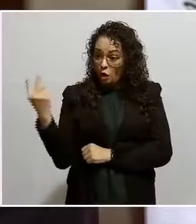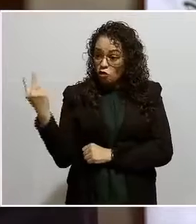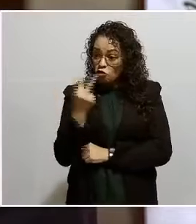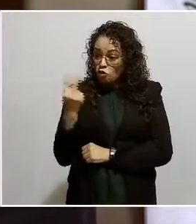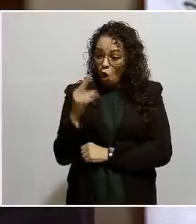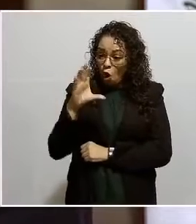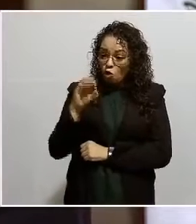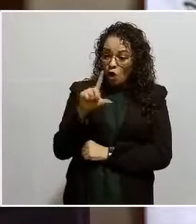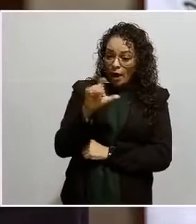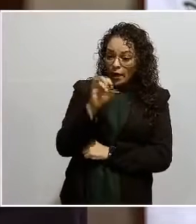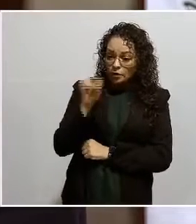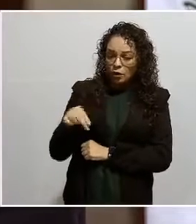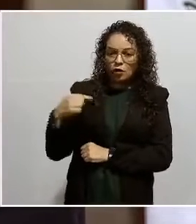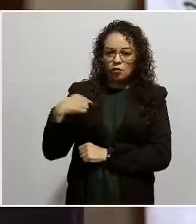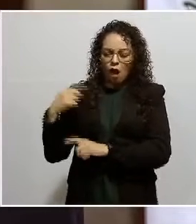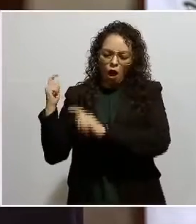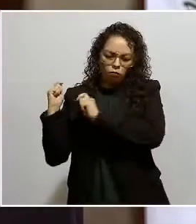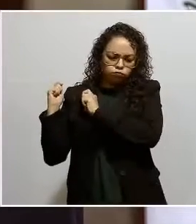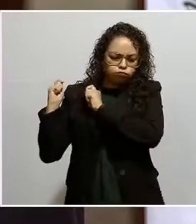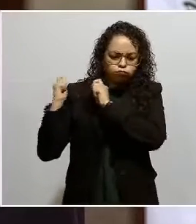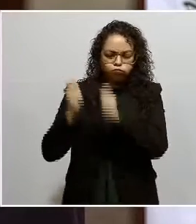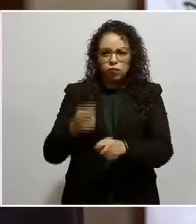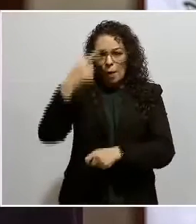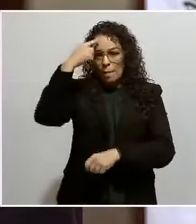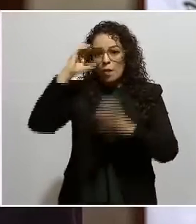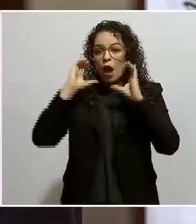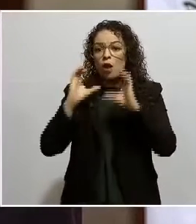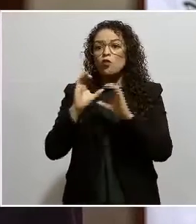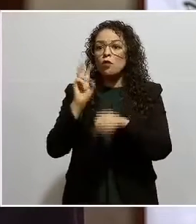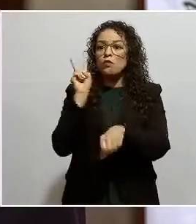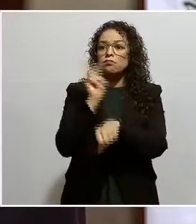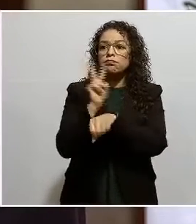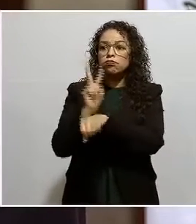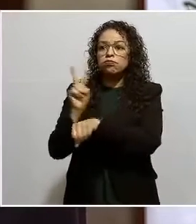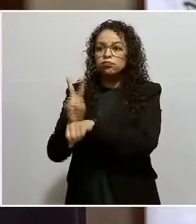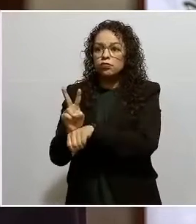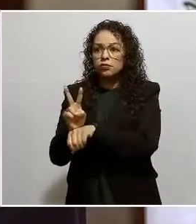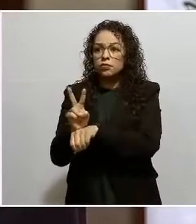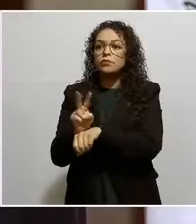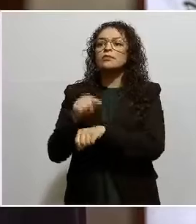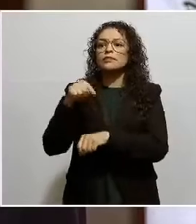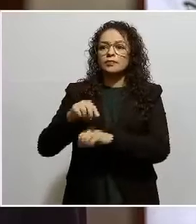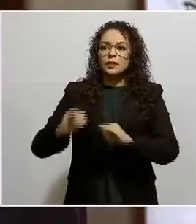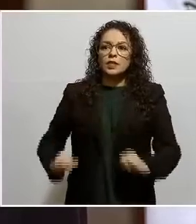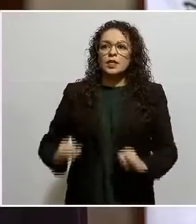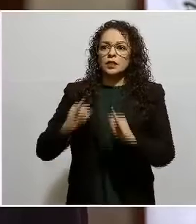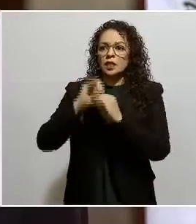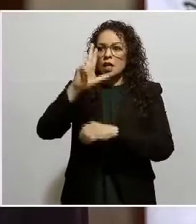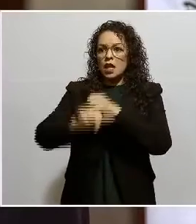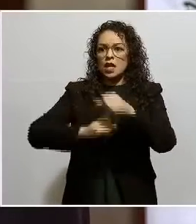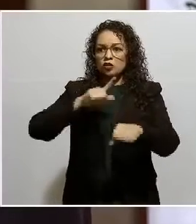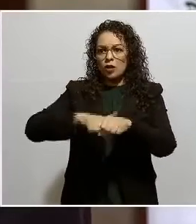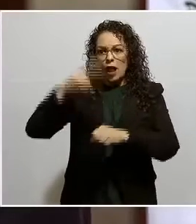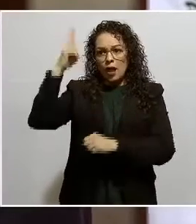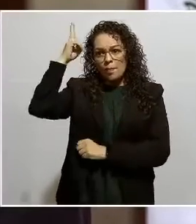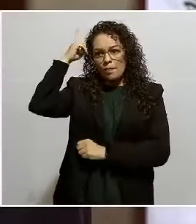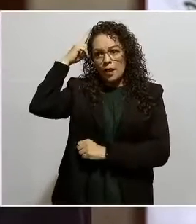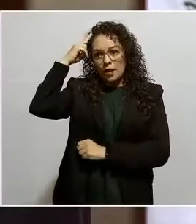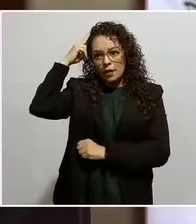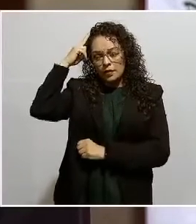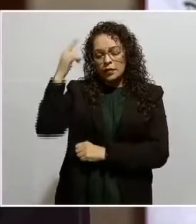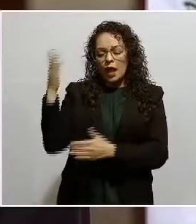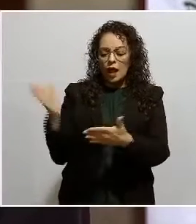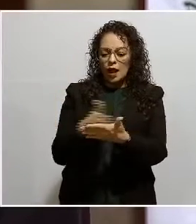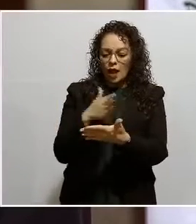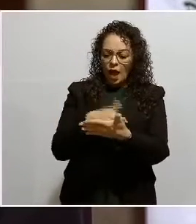colecciones para su custodia y difusión en las manos del Instituto Nacional de Bellas Artes y